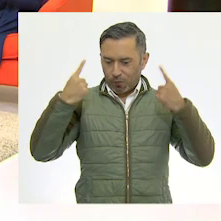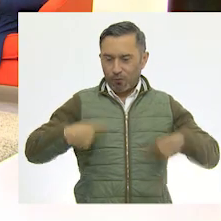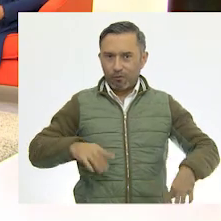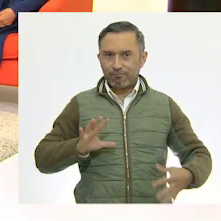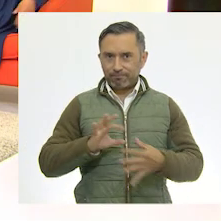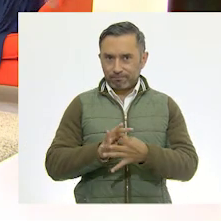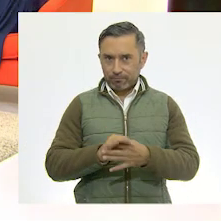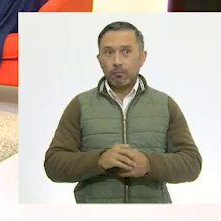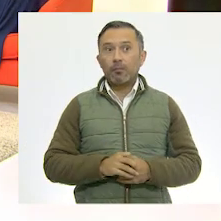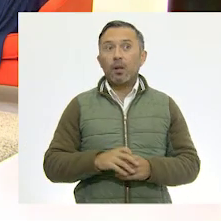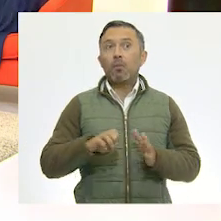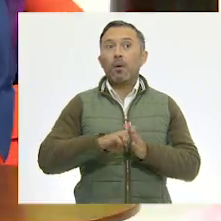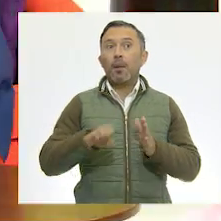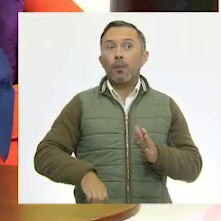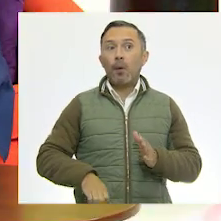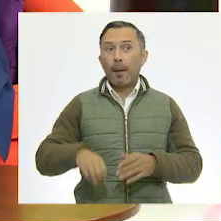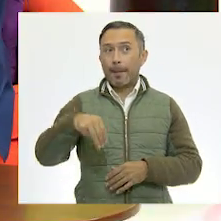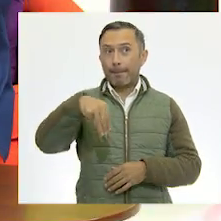la M,